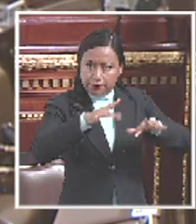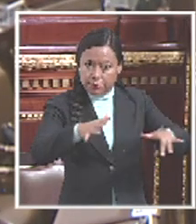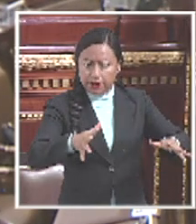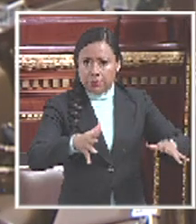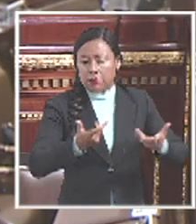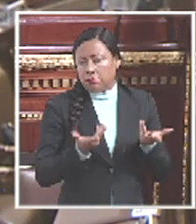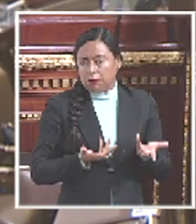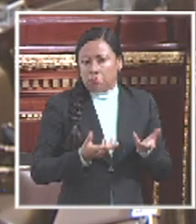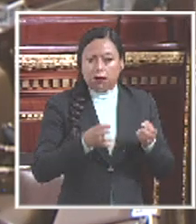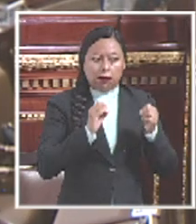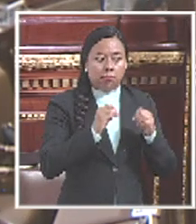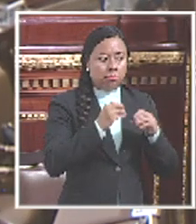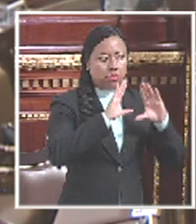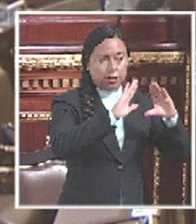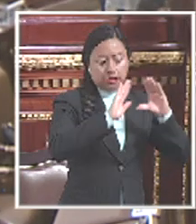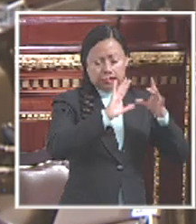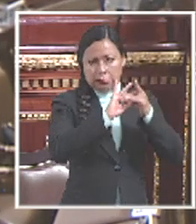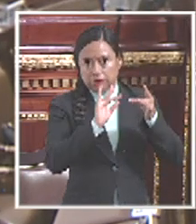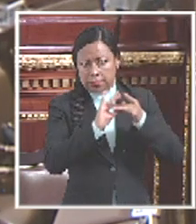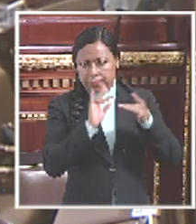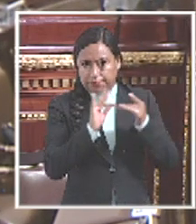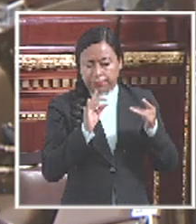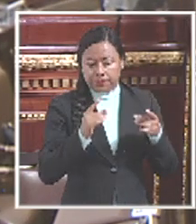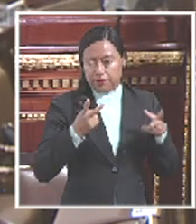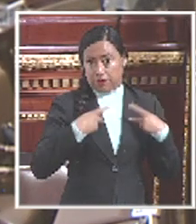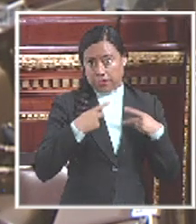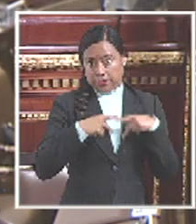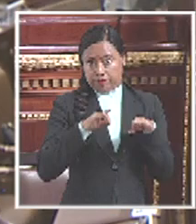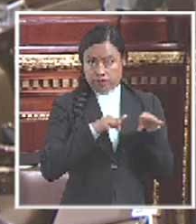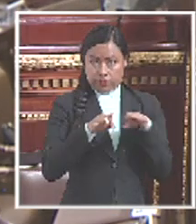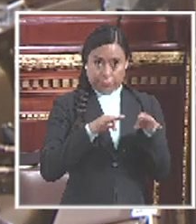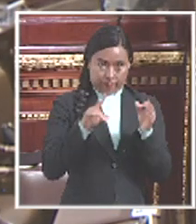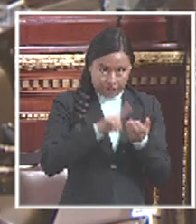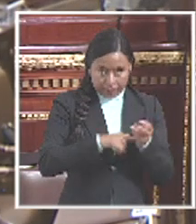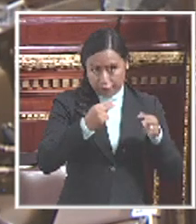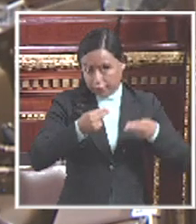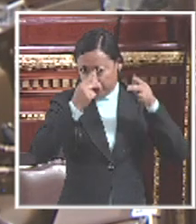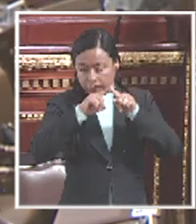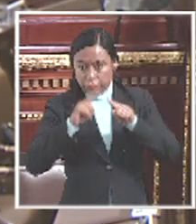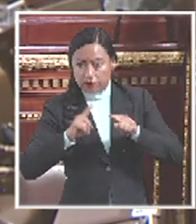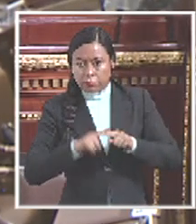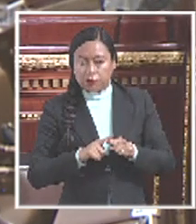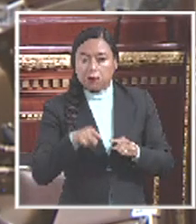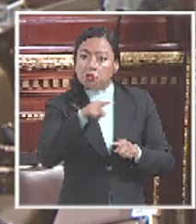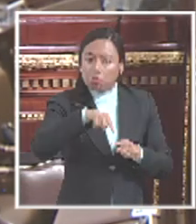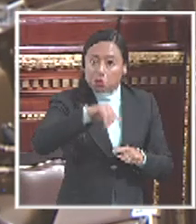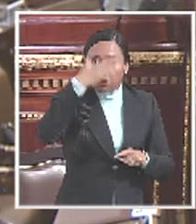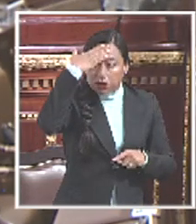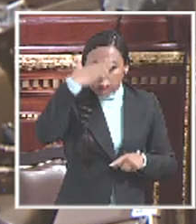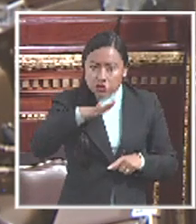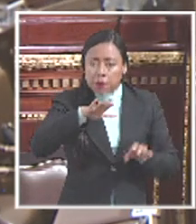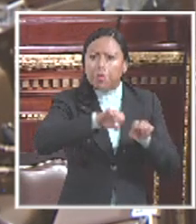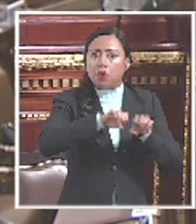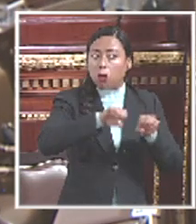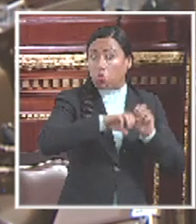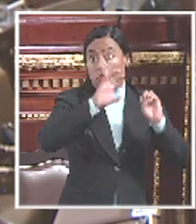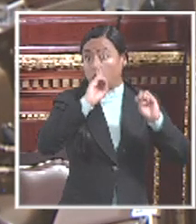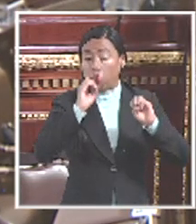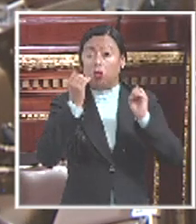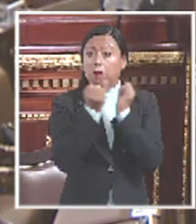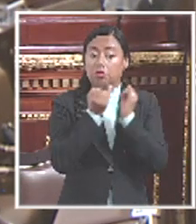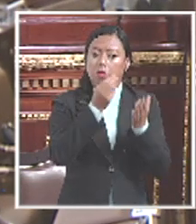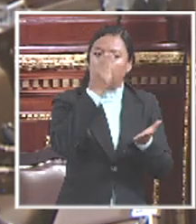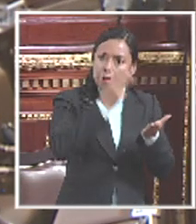creado cierta confusión sobre el impacto, las afectaciones y las multas que incluso